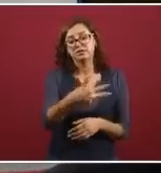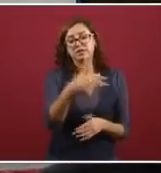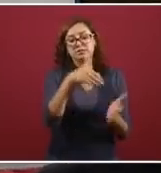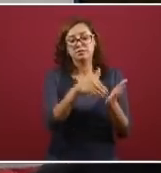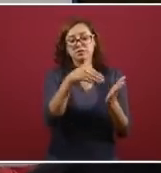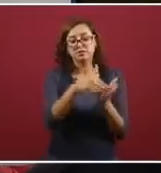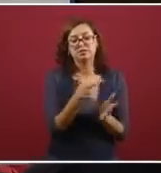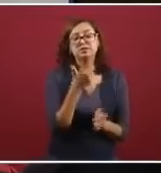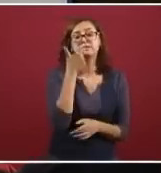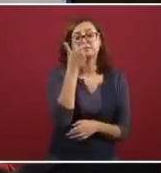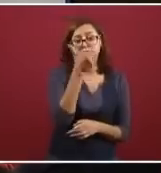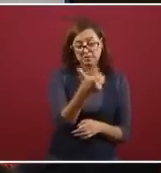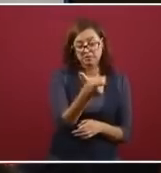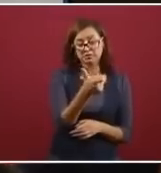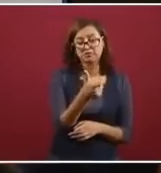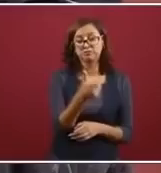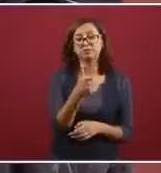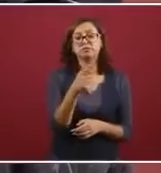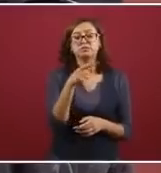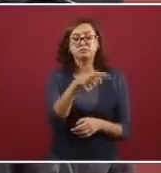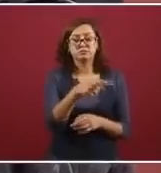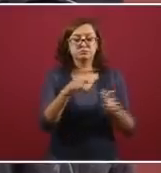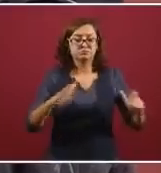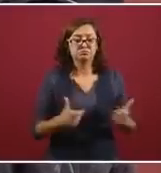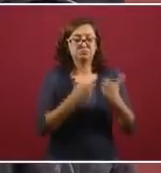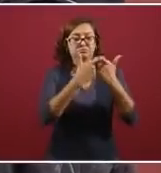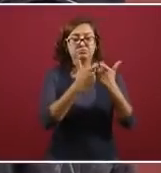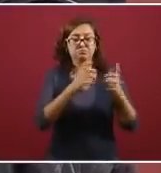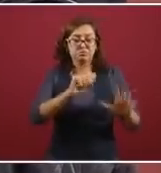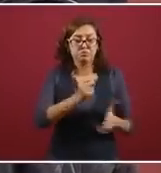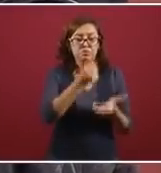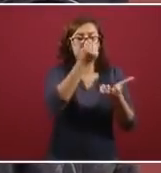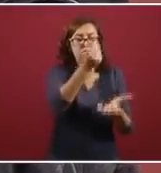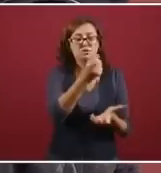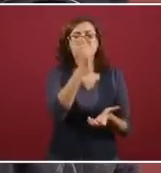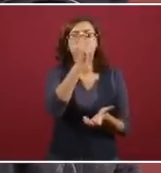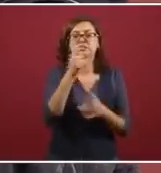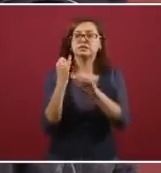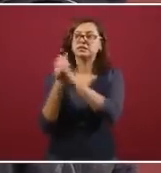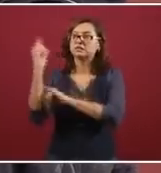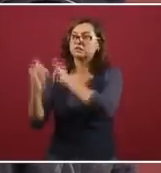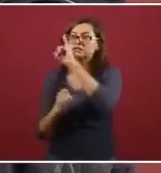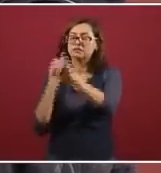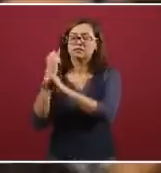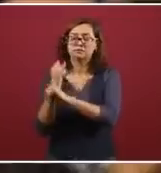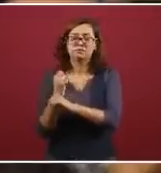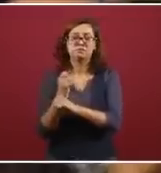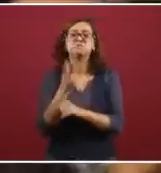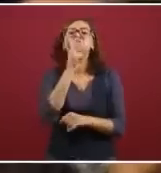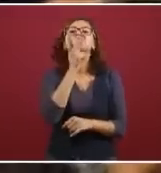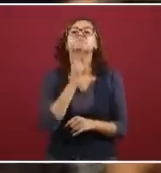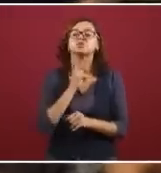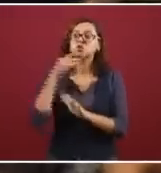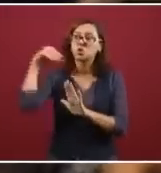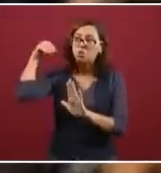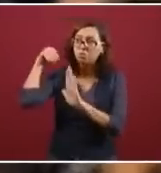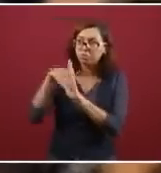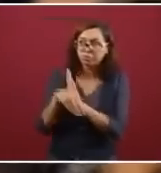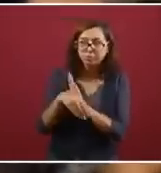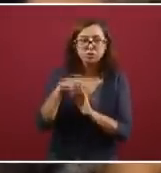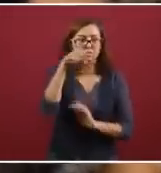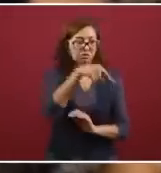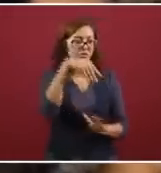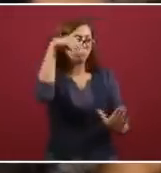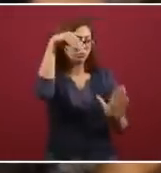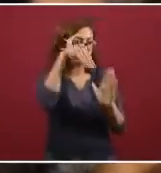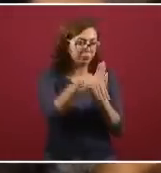296.313.7 millones de pesos, y el FEIP se creó para compensar la caída internacional del precio del petróleo. No es un